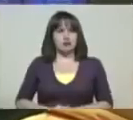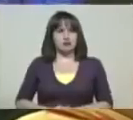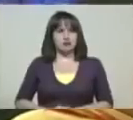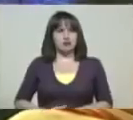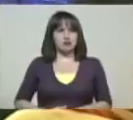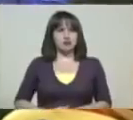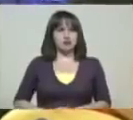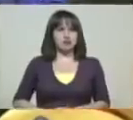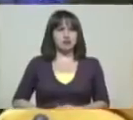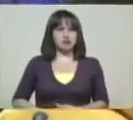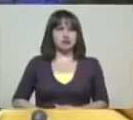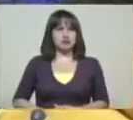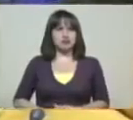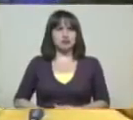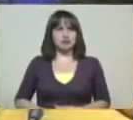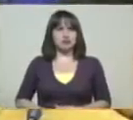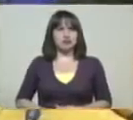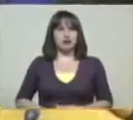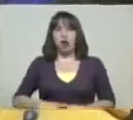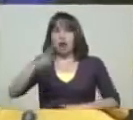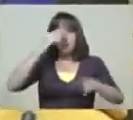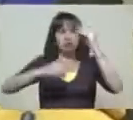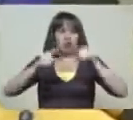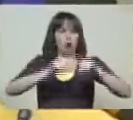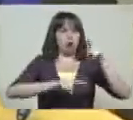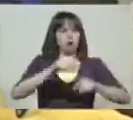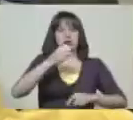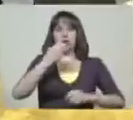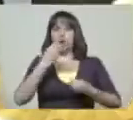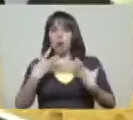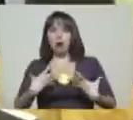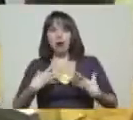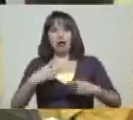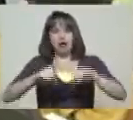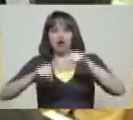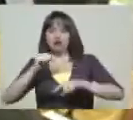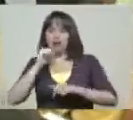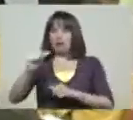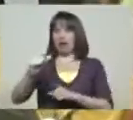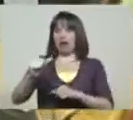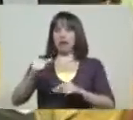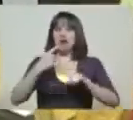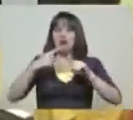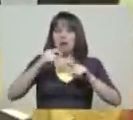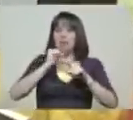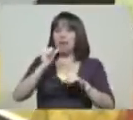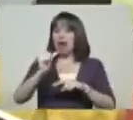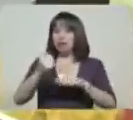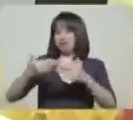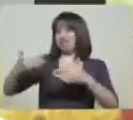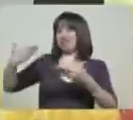Aprendí lo bueno y también lo malo. Lo malo lo dejé en el pasado.